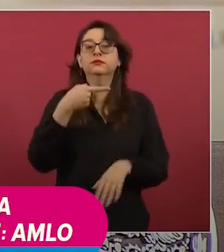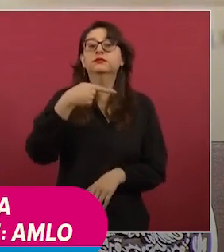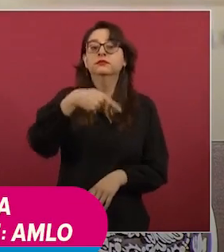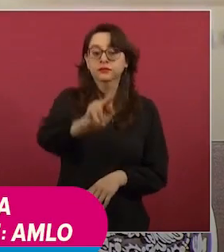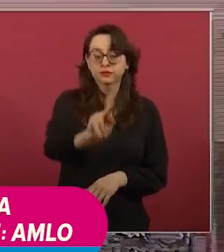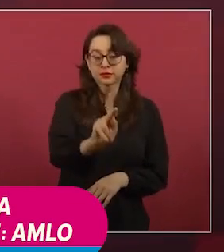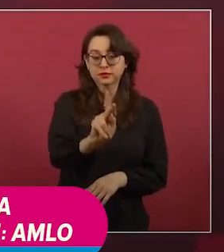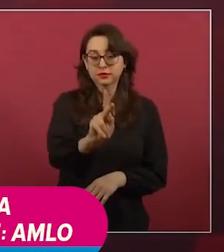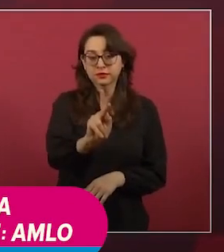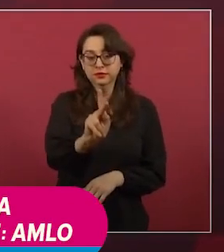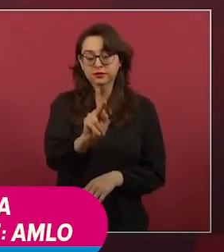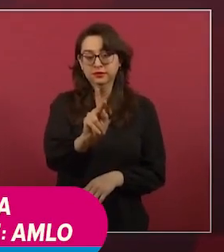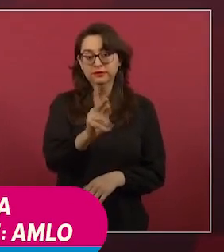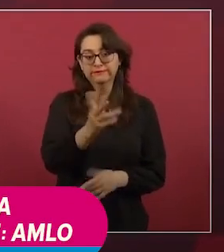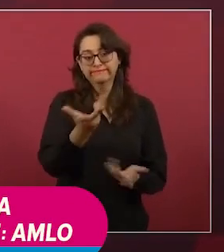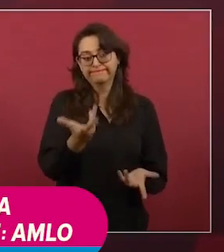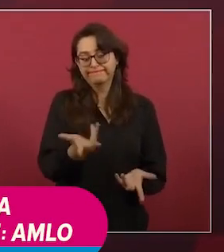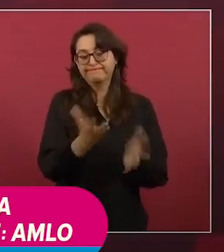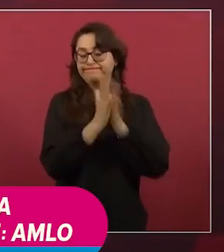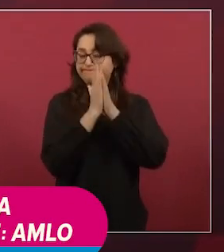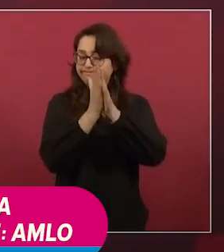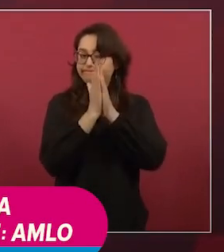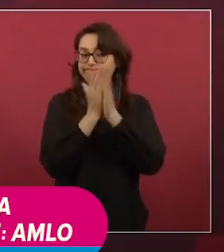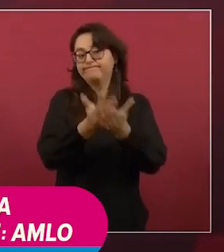se va a acatar, pero sí